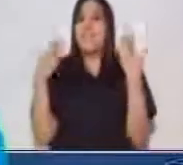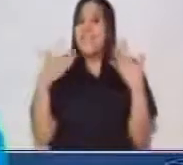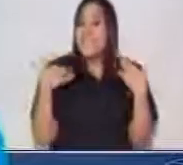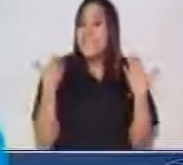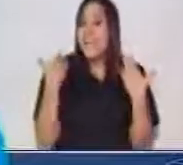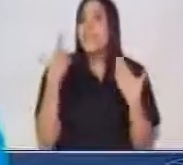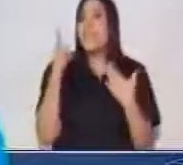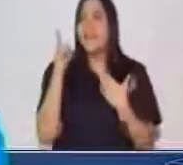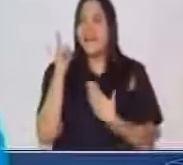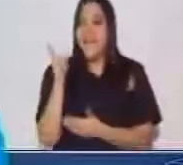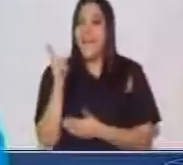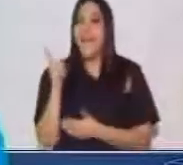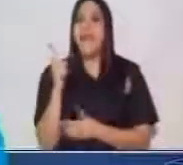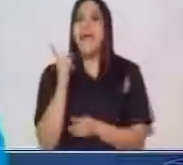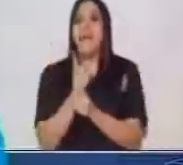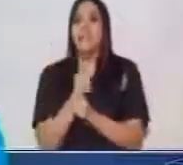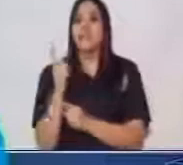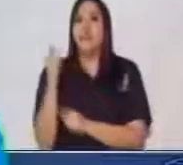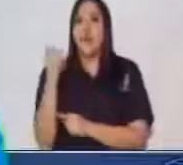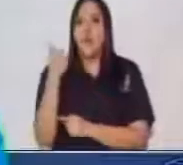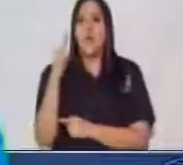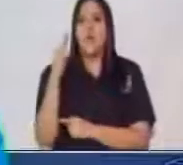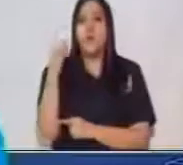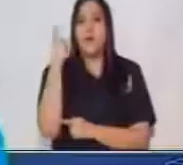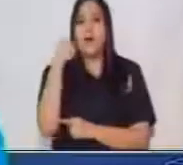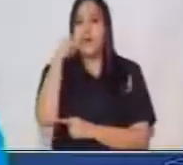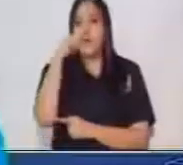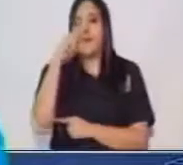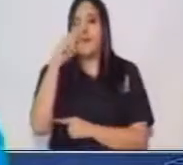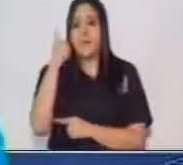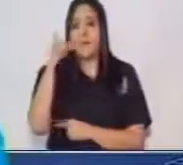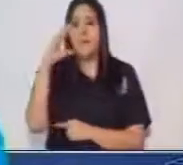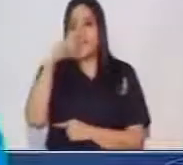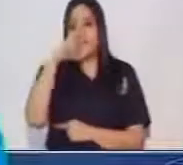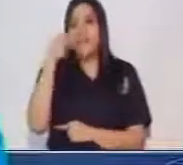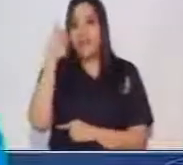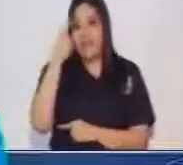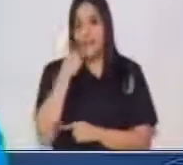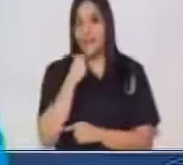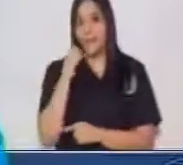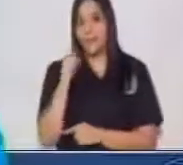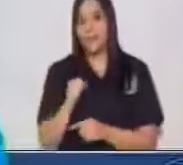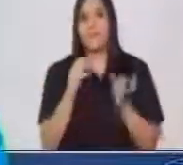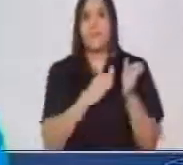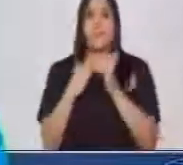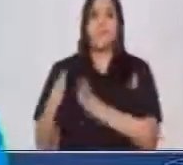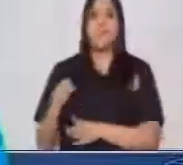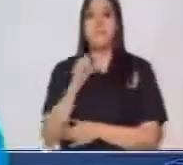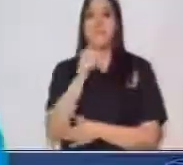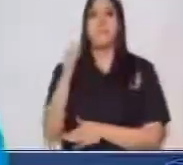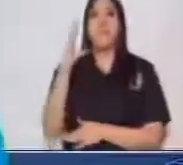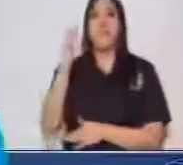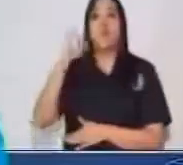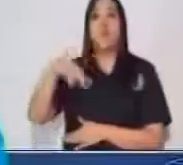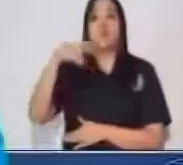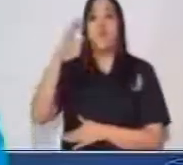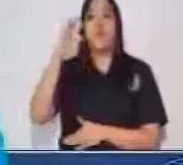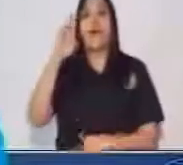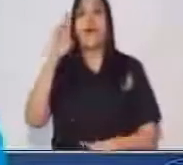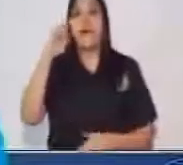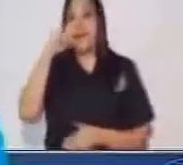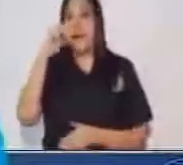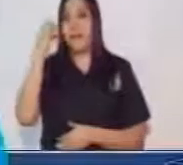son sustantivos abstractos. Muy bien, continuamos con los concretos, que son los que se refieren a un